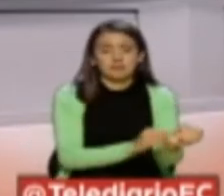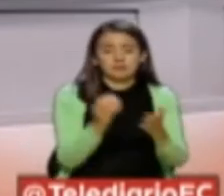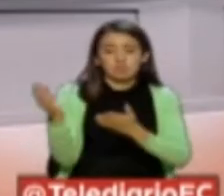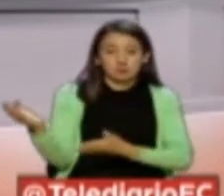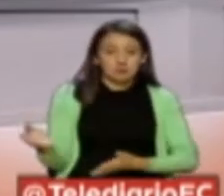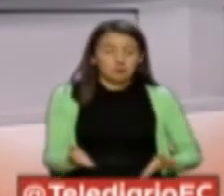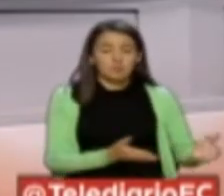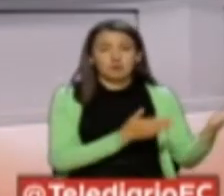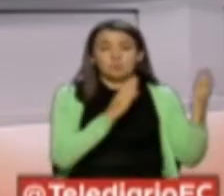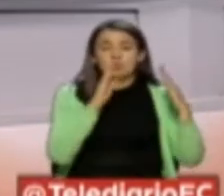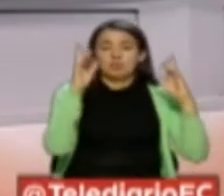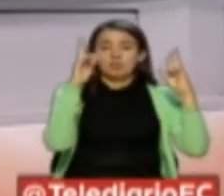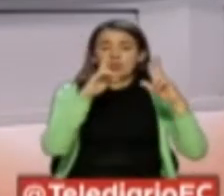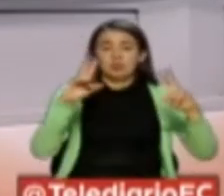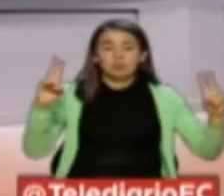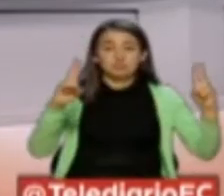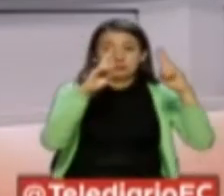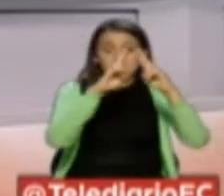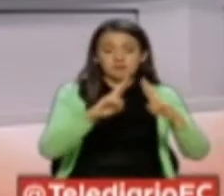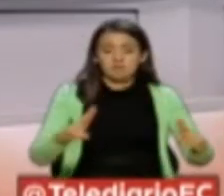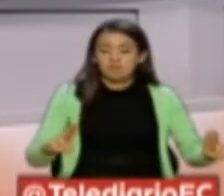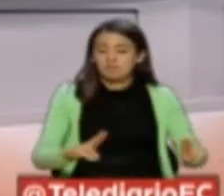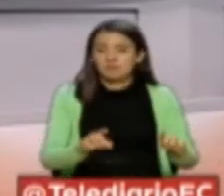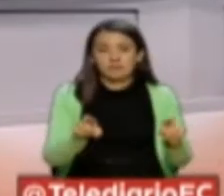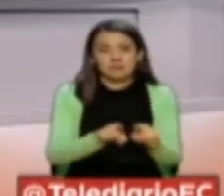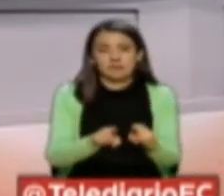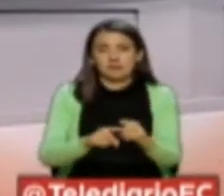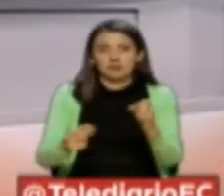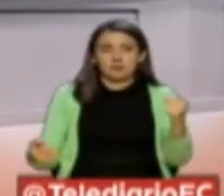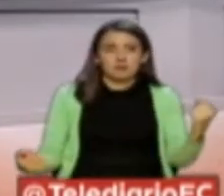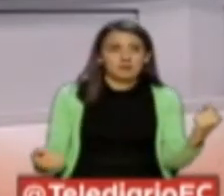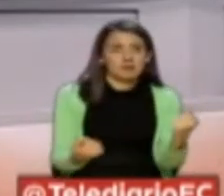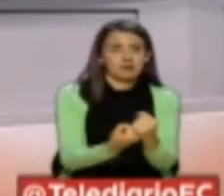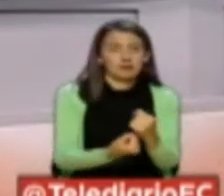acerque Navidad, pues usted puede hacer un encargo y ahí está también el aporte para nuestros emprendedores.